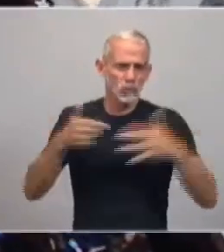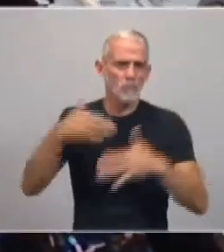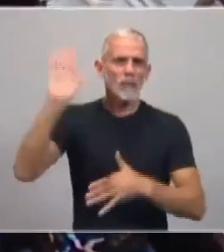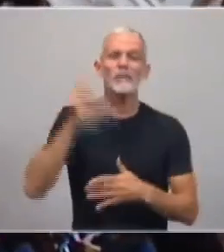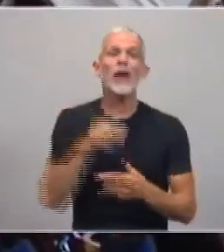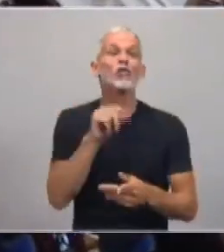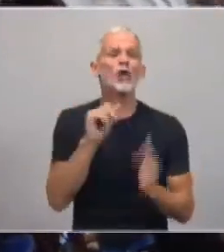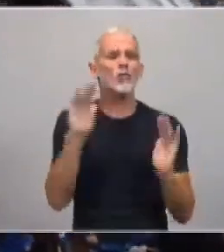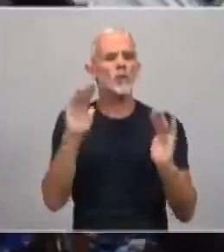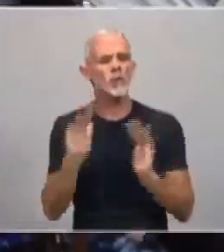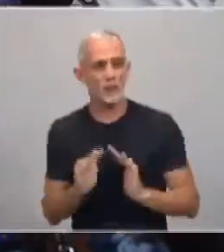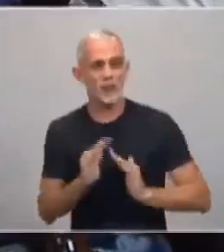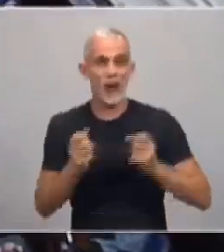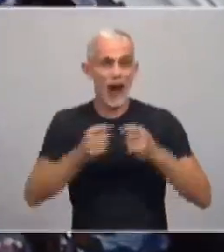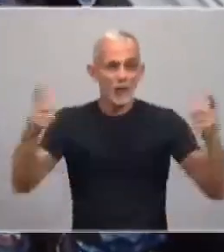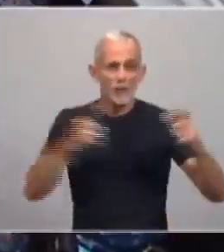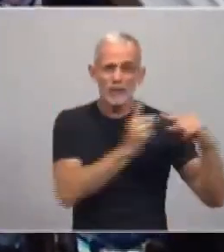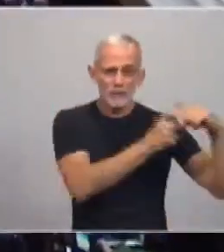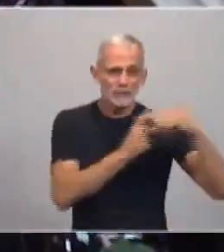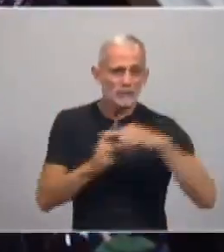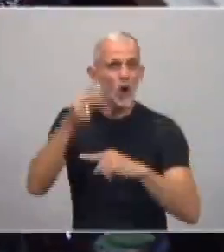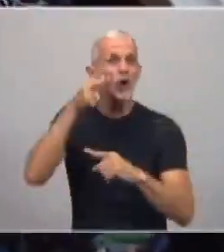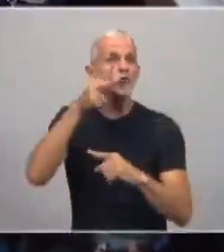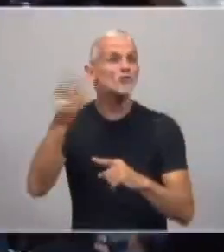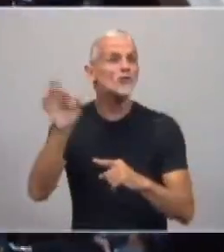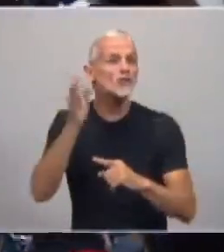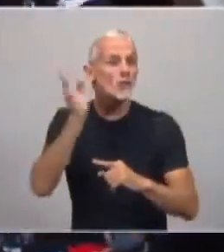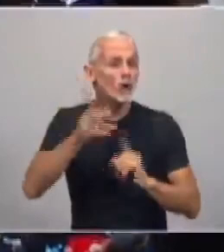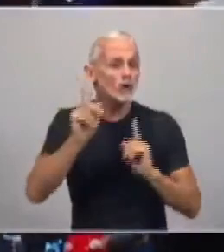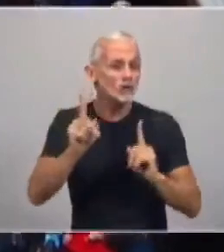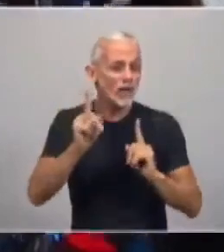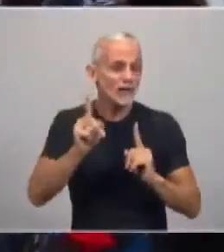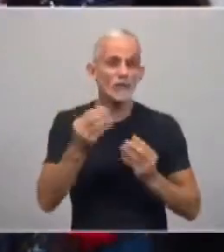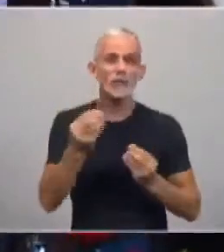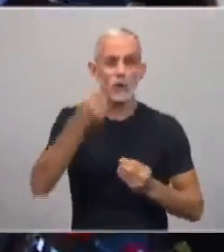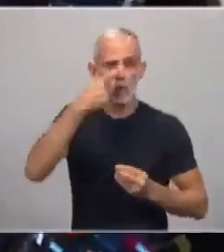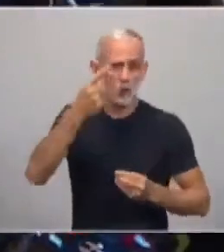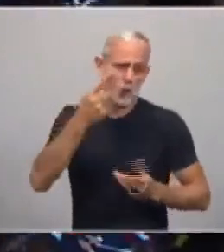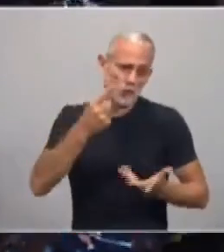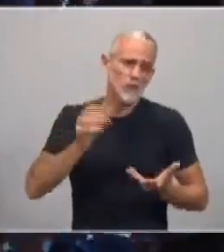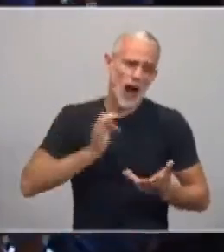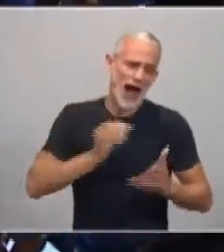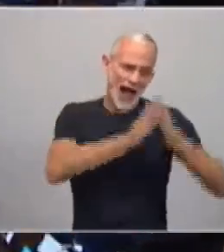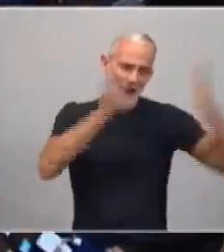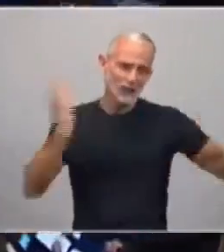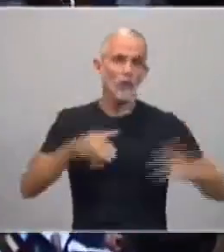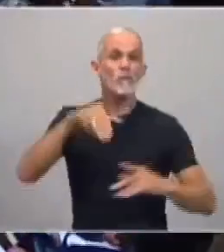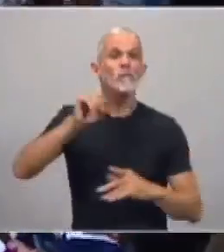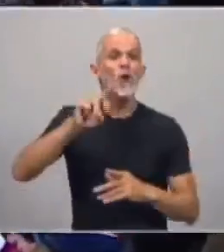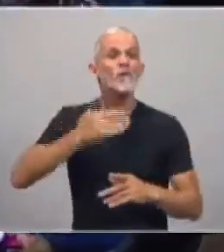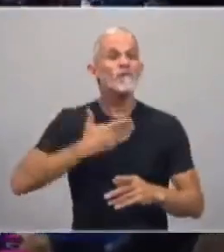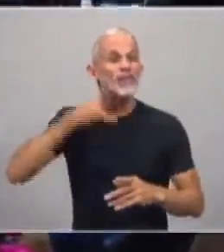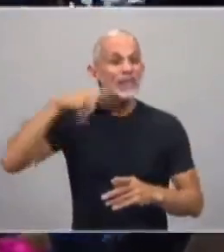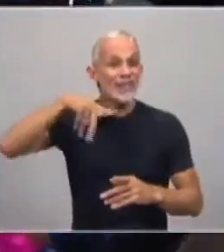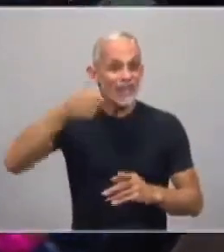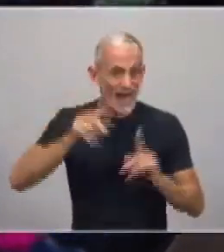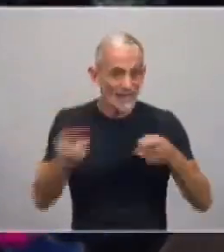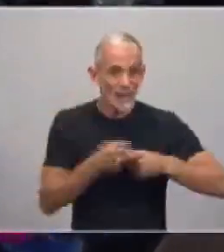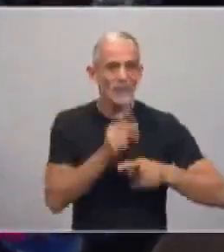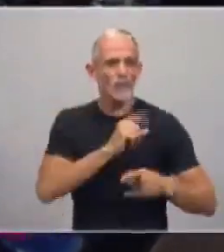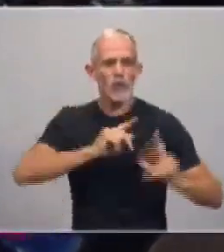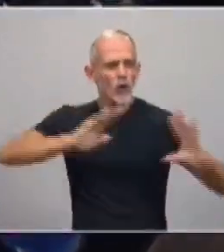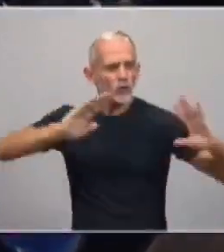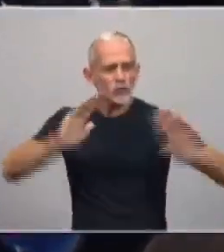dolor, presenta un aumento acumulado de un 800% en el último año. La morfina y sus derivados,